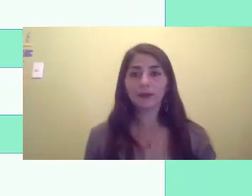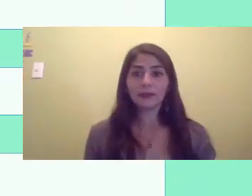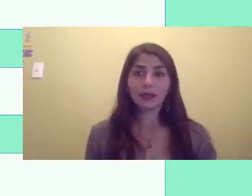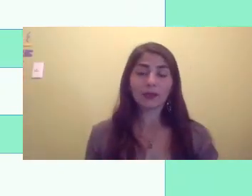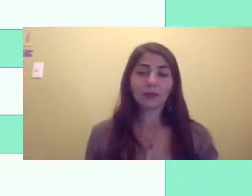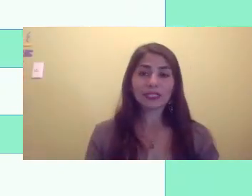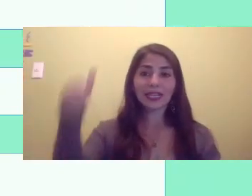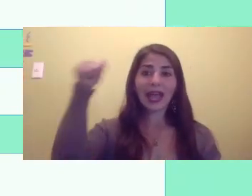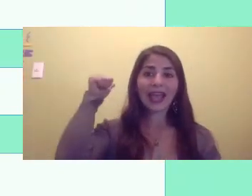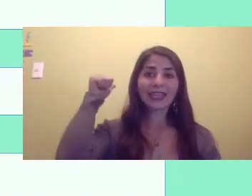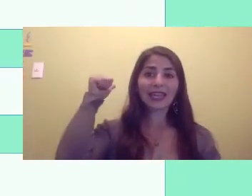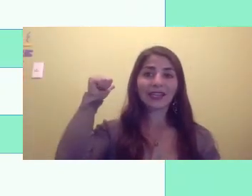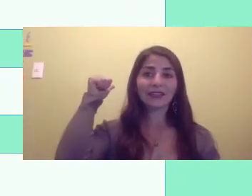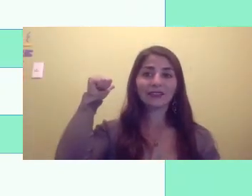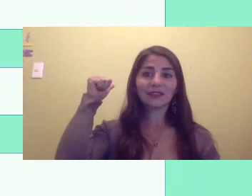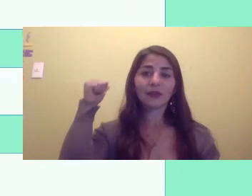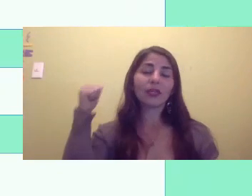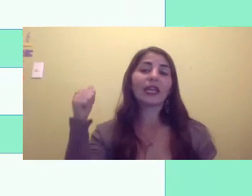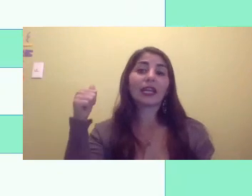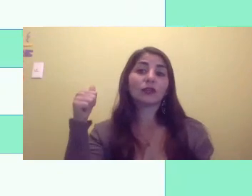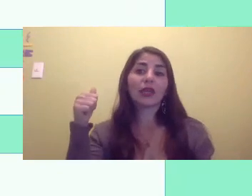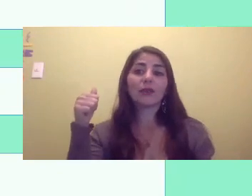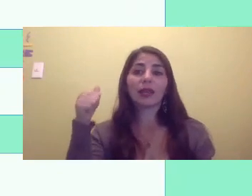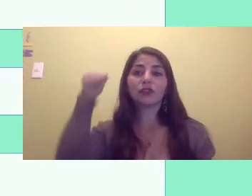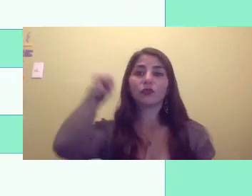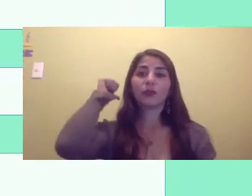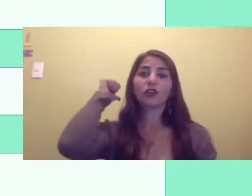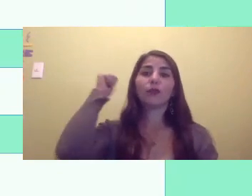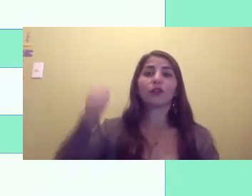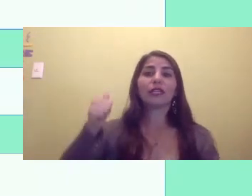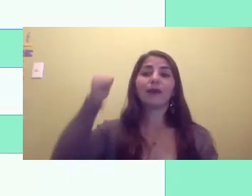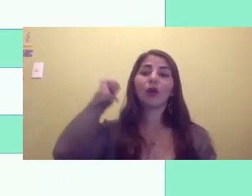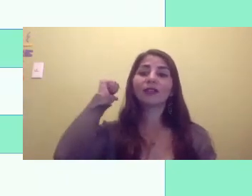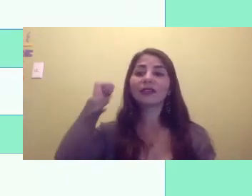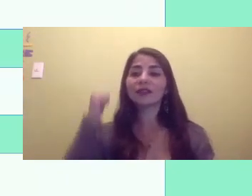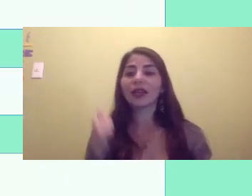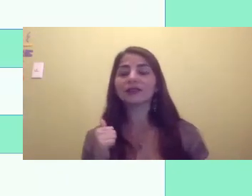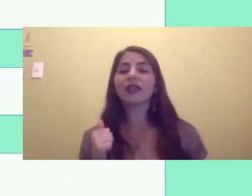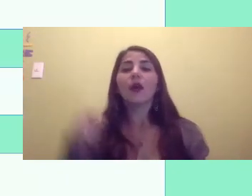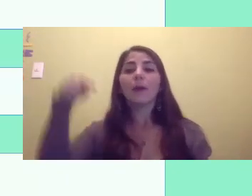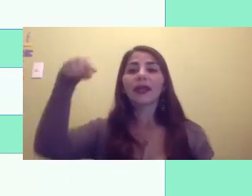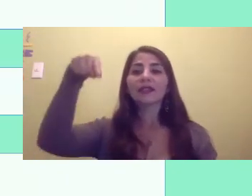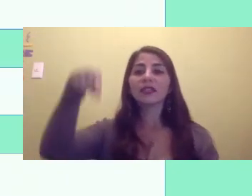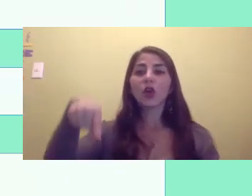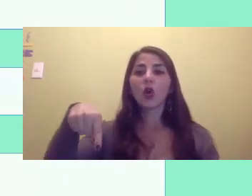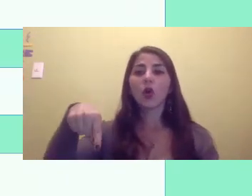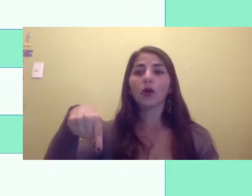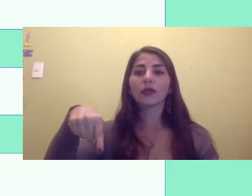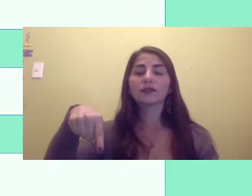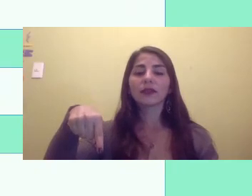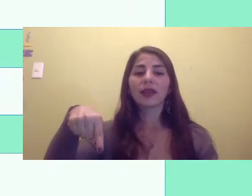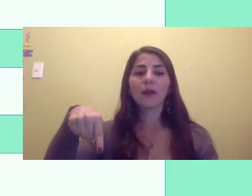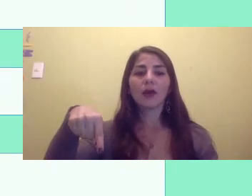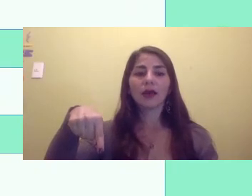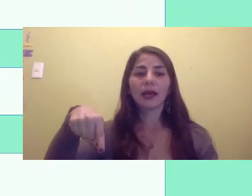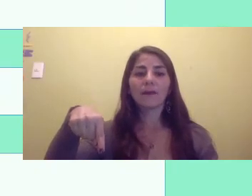Para representar ayer, también es a la altura del plano superior, pero indicamos hacia atrás, para decir